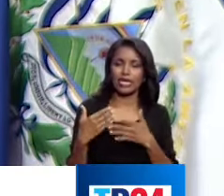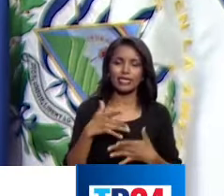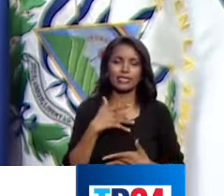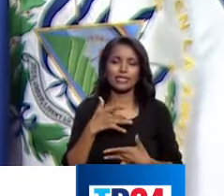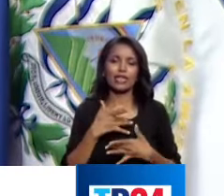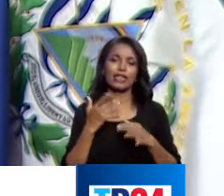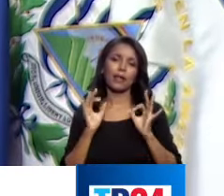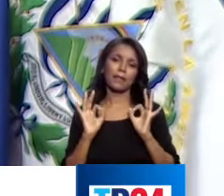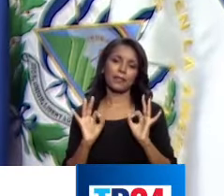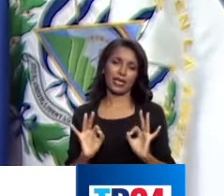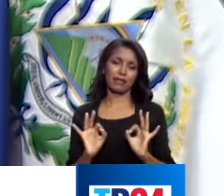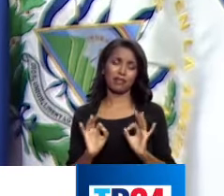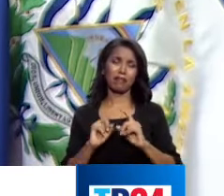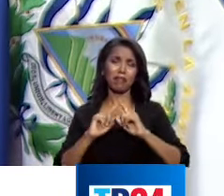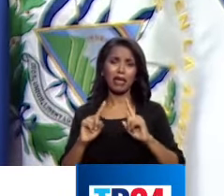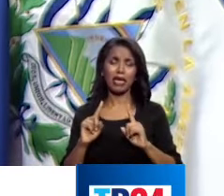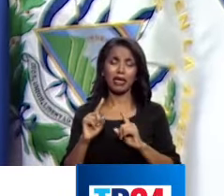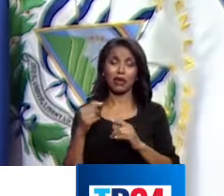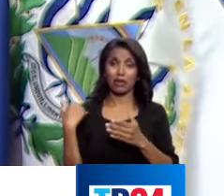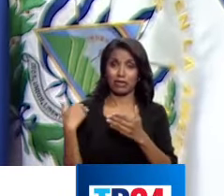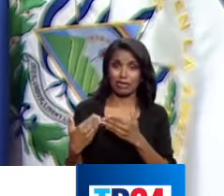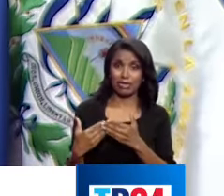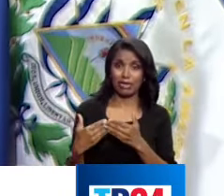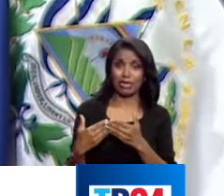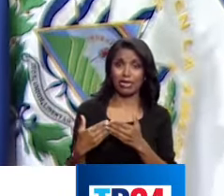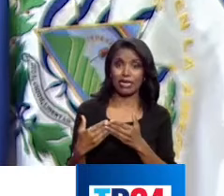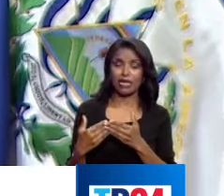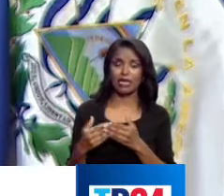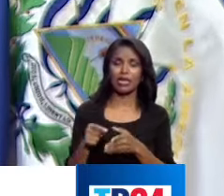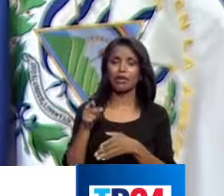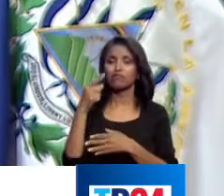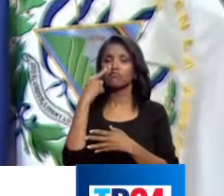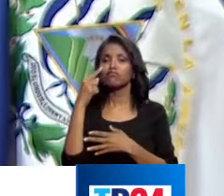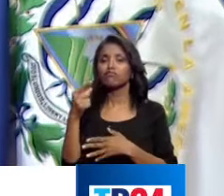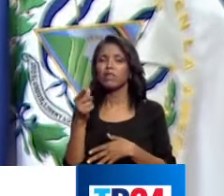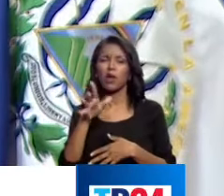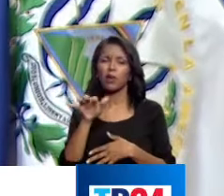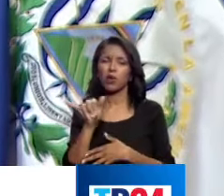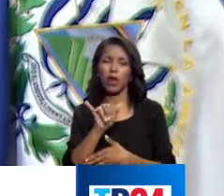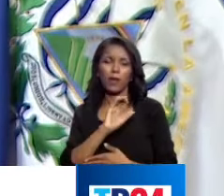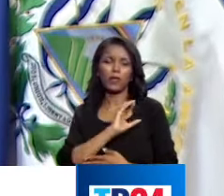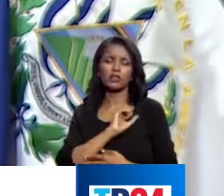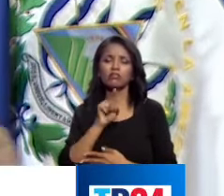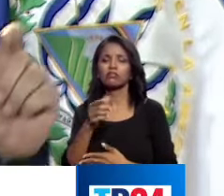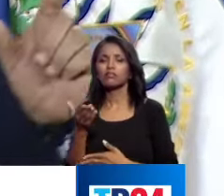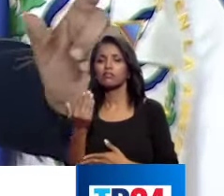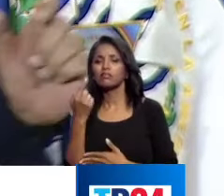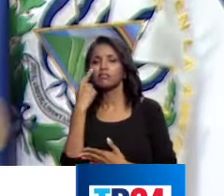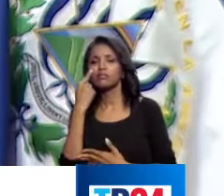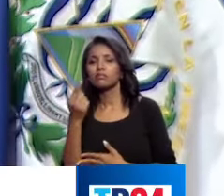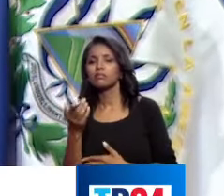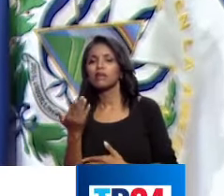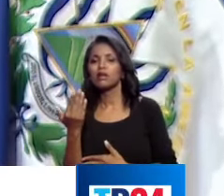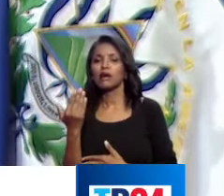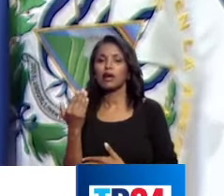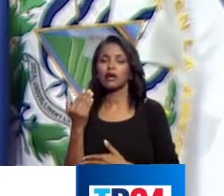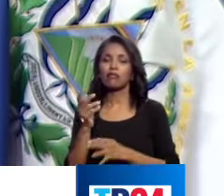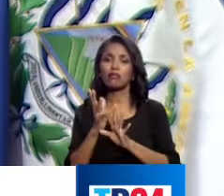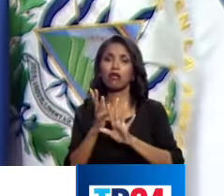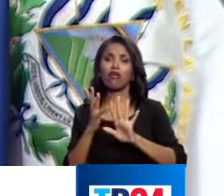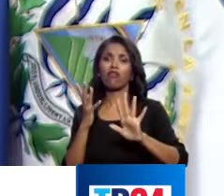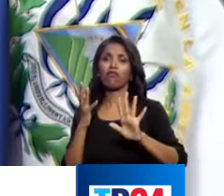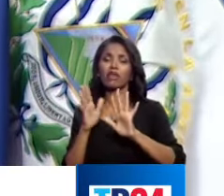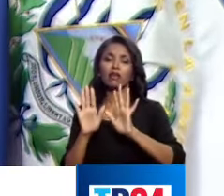placentera. No puede ser que tengamos puestos de migración cerrados cuando llegan los turistas y se tengan que hacer